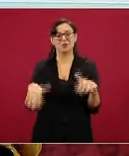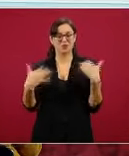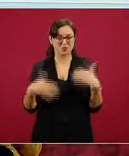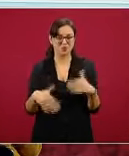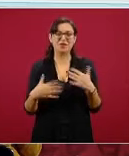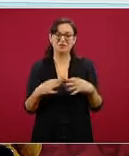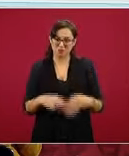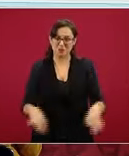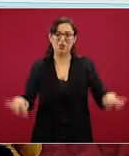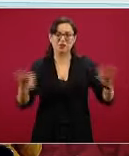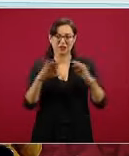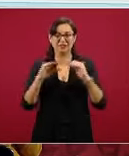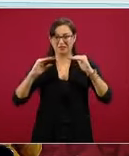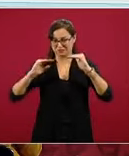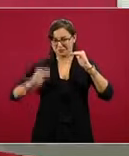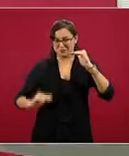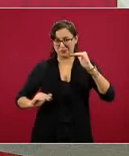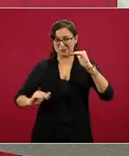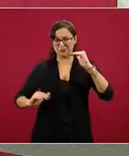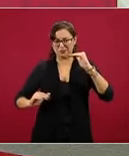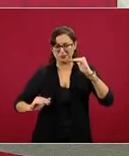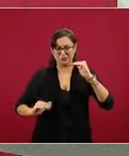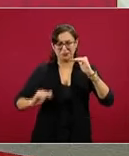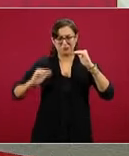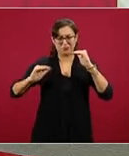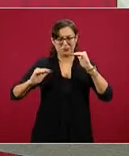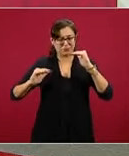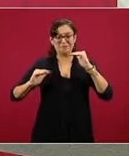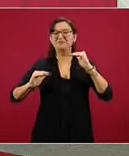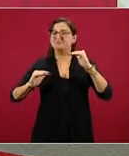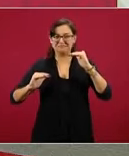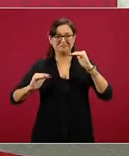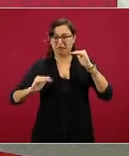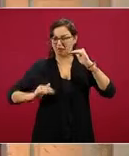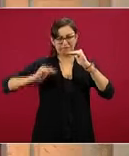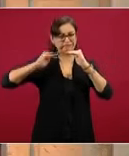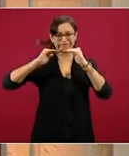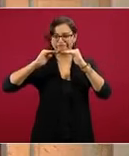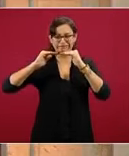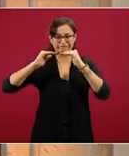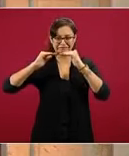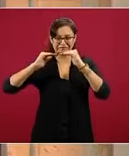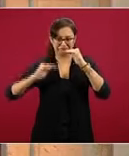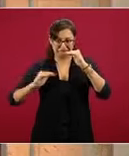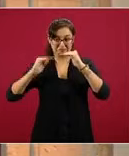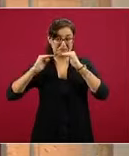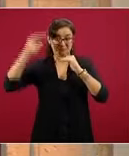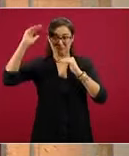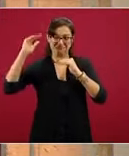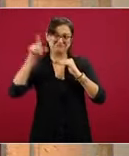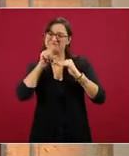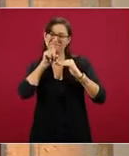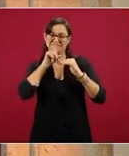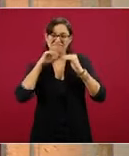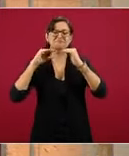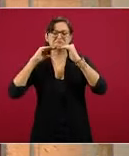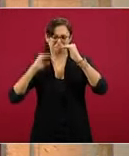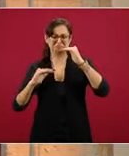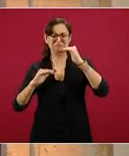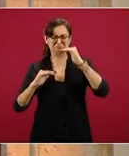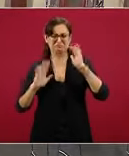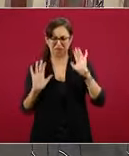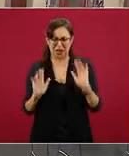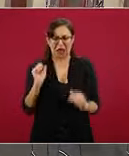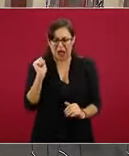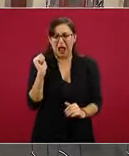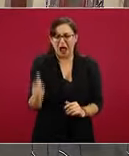muy probablemente nos permitirá cerrar la semana con un descenso y ya no con un incremento como lo tuvimos